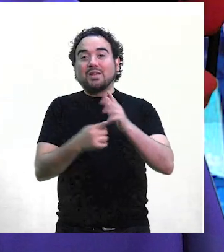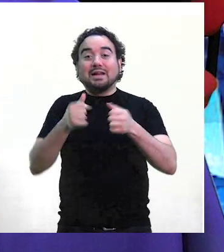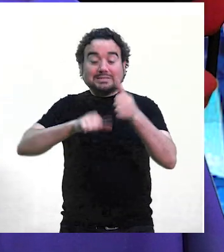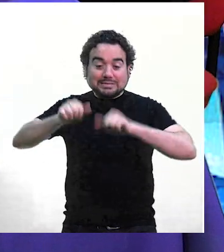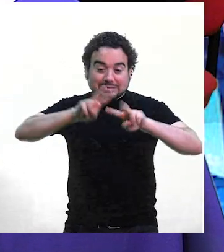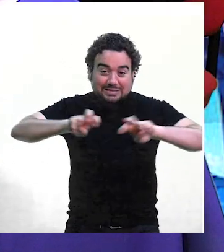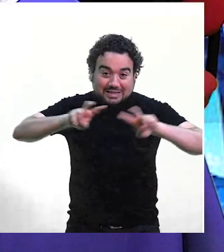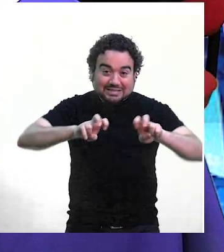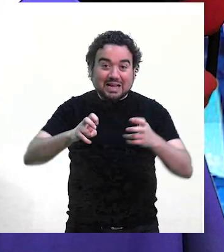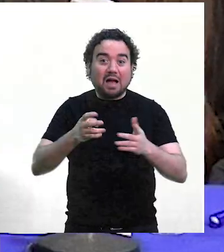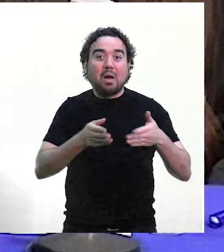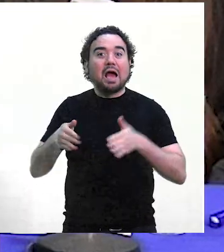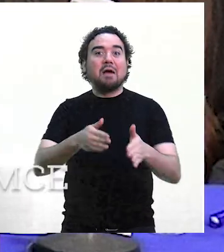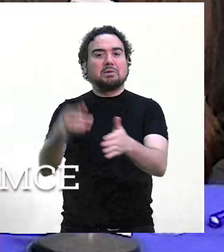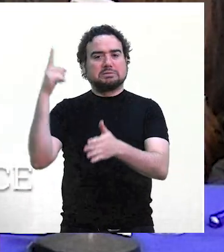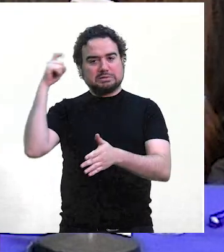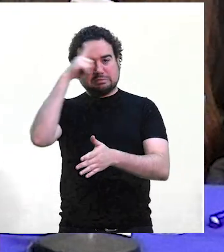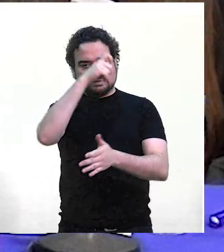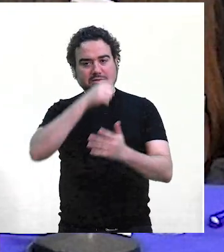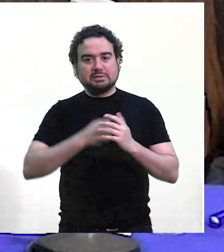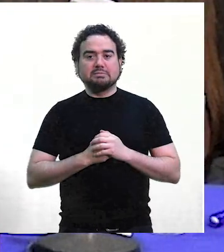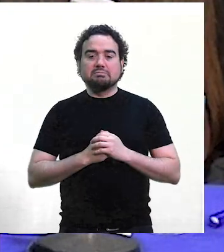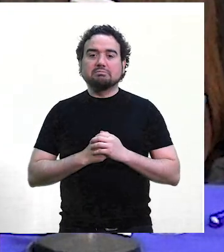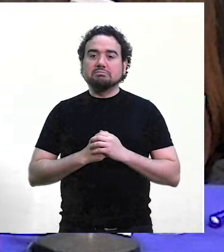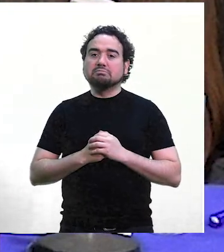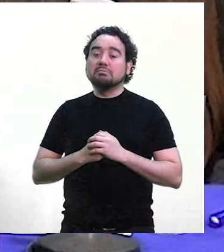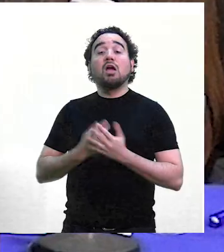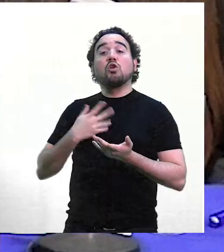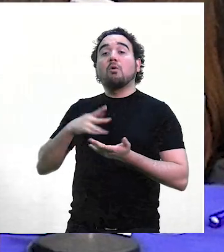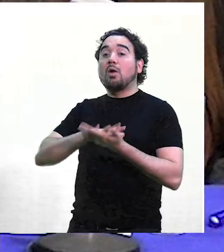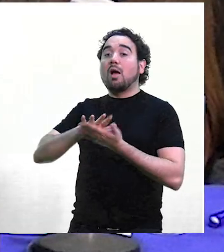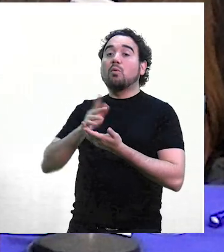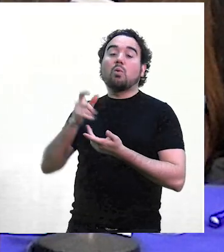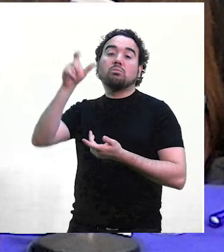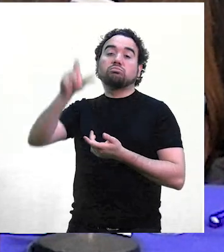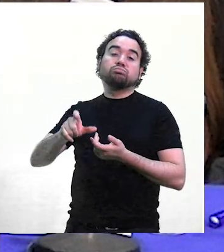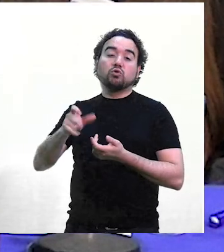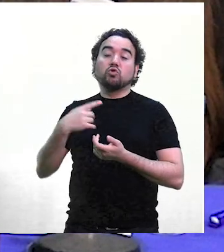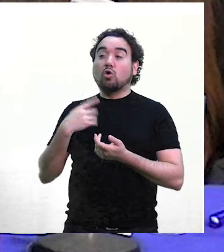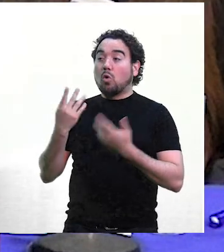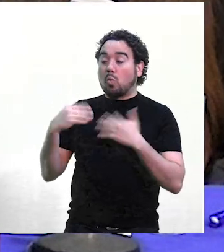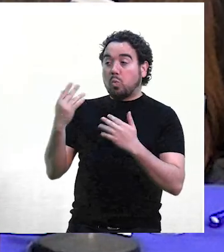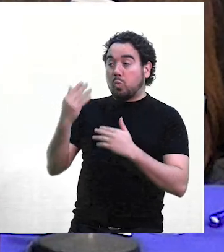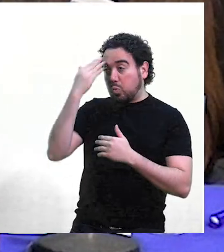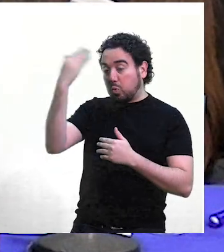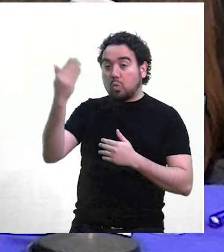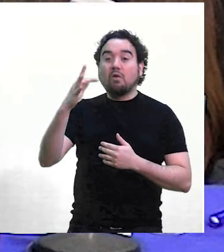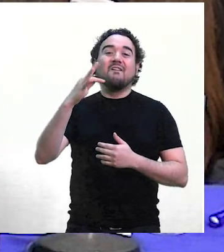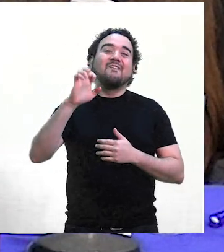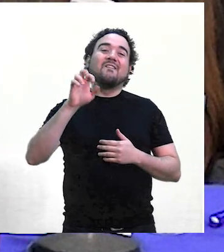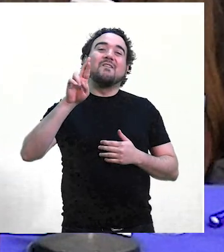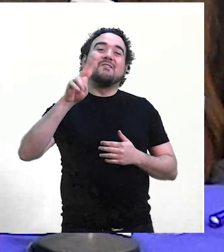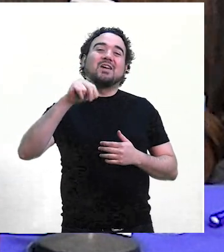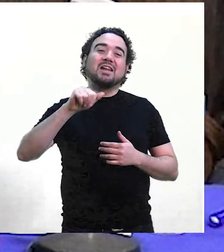ciencias igual hemos recorrido caminos mucho más complejos que los Sí, que han justo recorrido por lo los mismo. hombres. ¿Sí? Claro. Y bueno, sí voy a poner el caso de alguien que admiro, que es la Fernanda